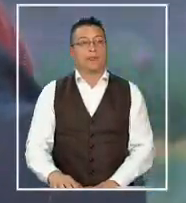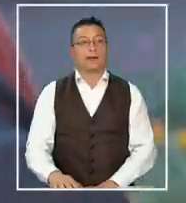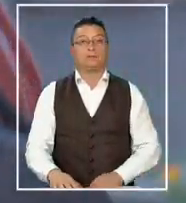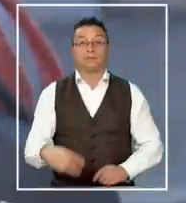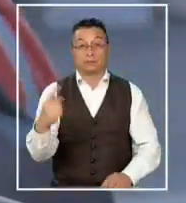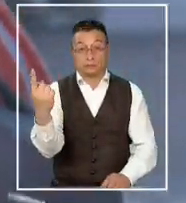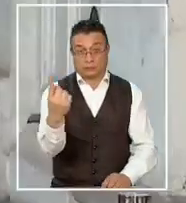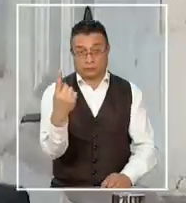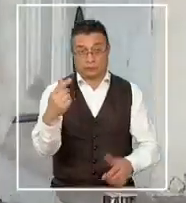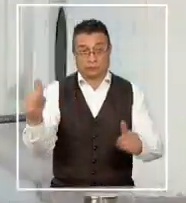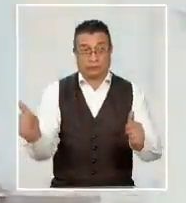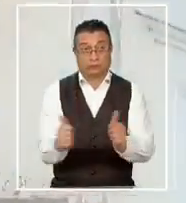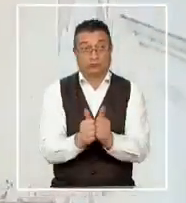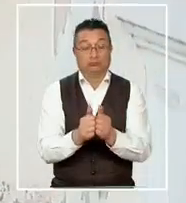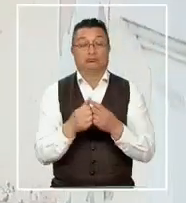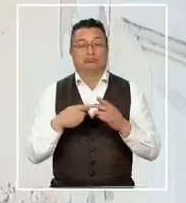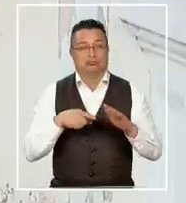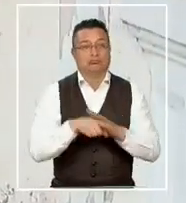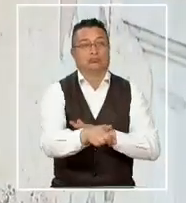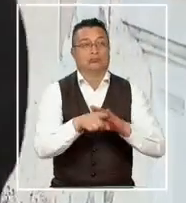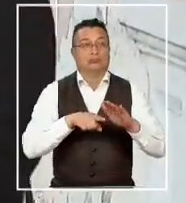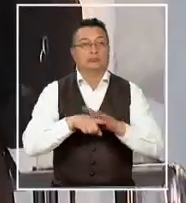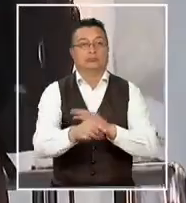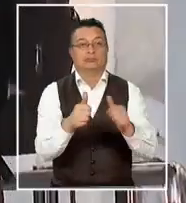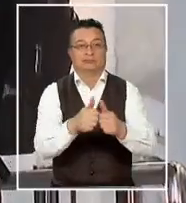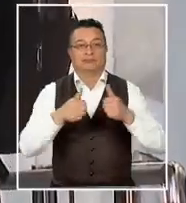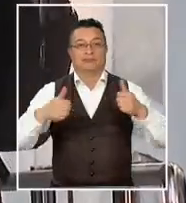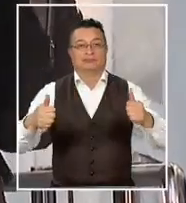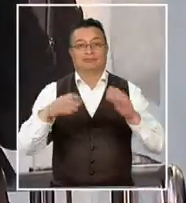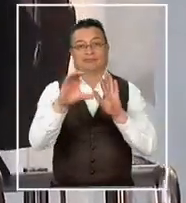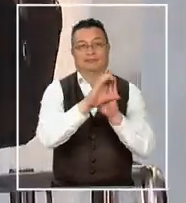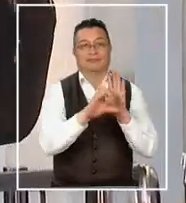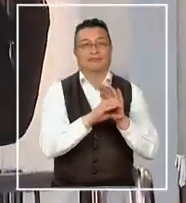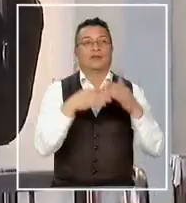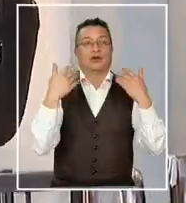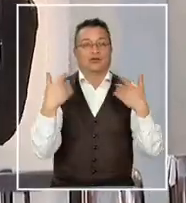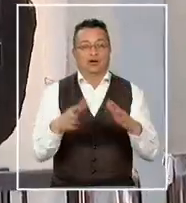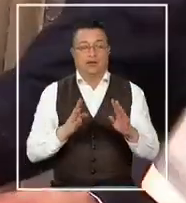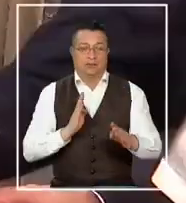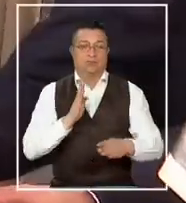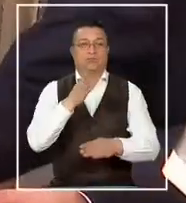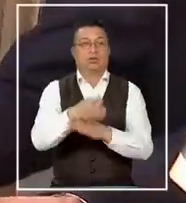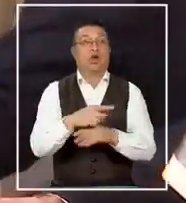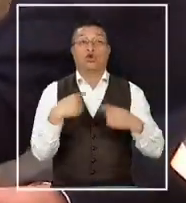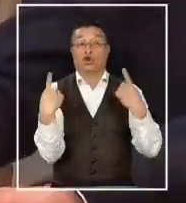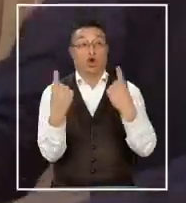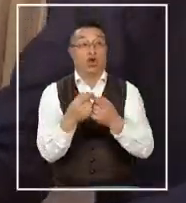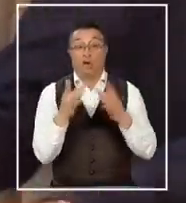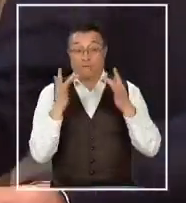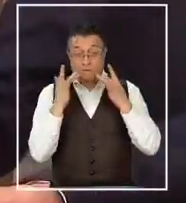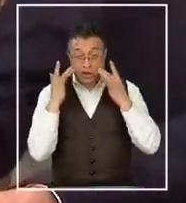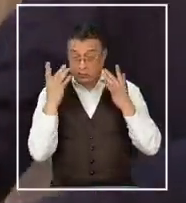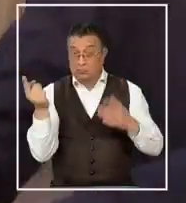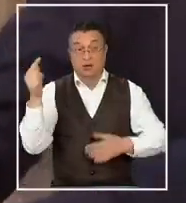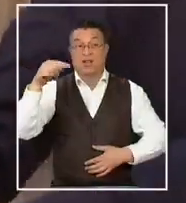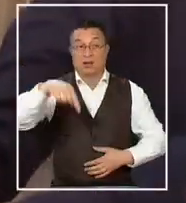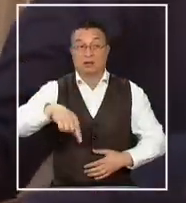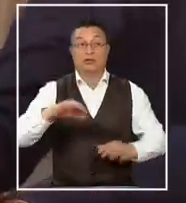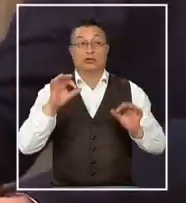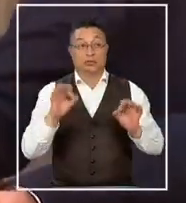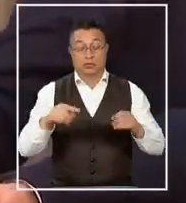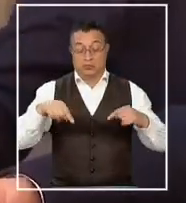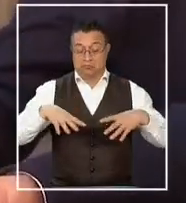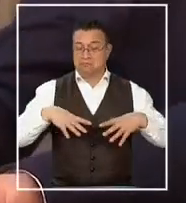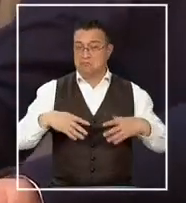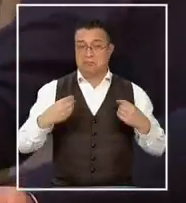en solitario o acompañados, los consejeros constitucionales llegaron a su primer pleno. Estamos todos muy felices de estar acá y queremos que